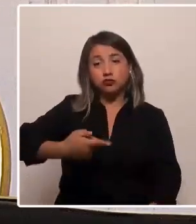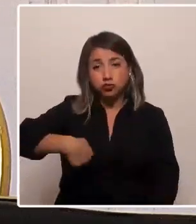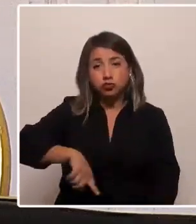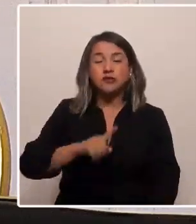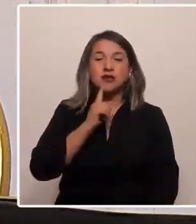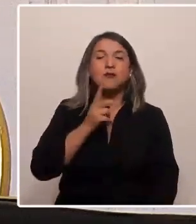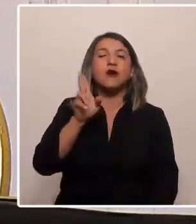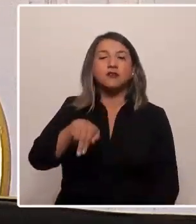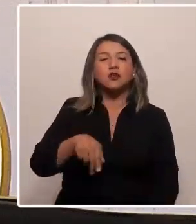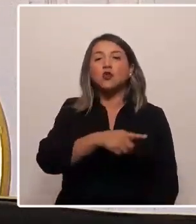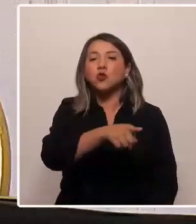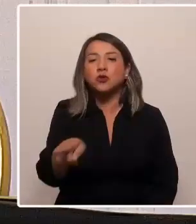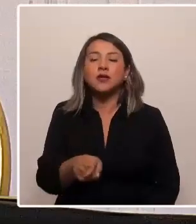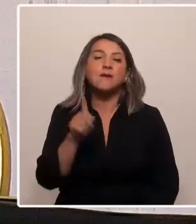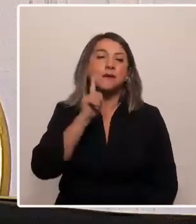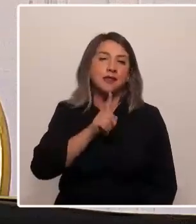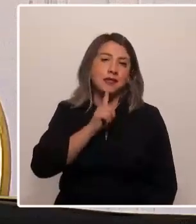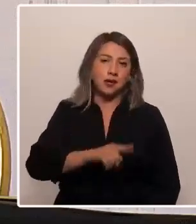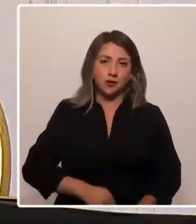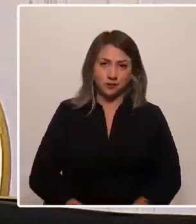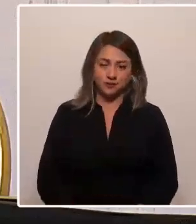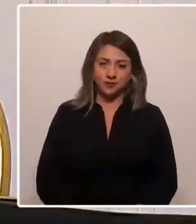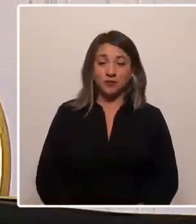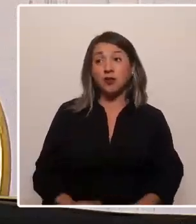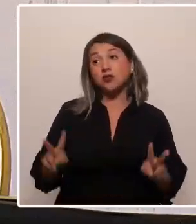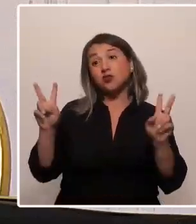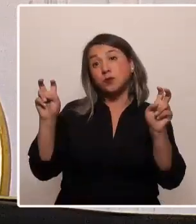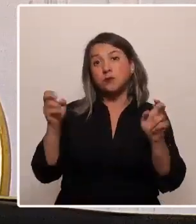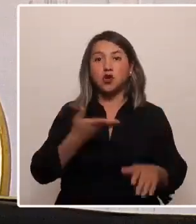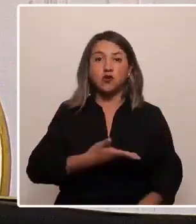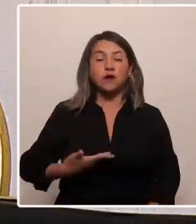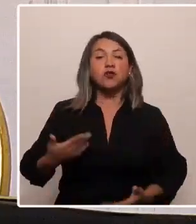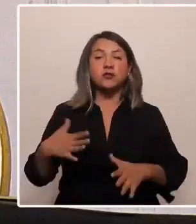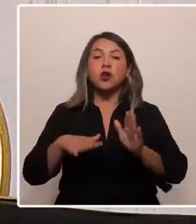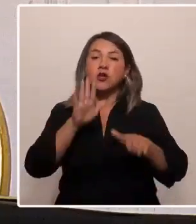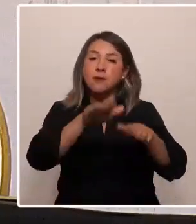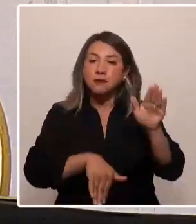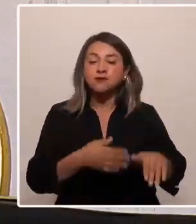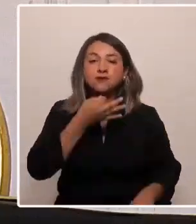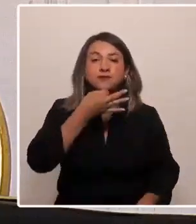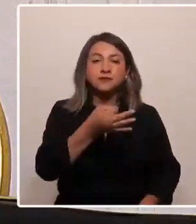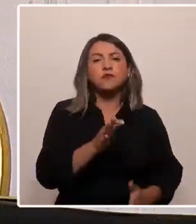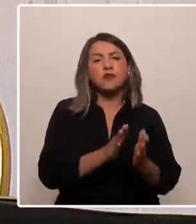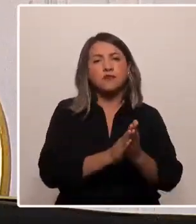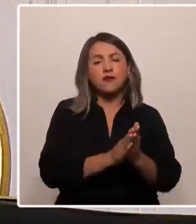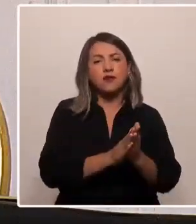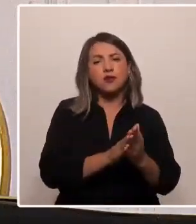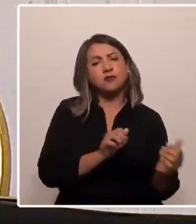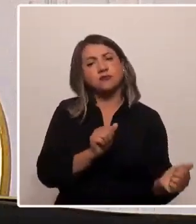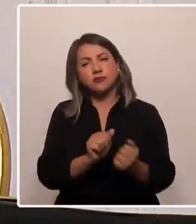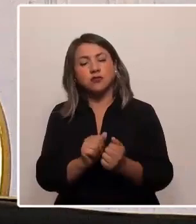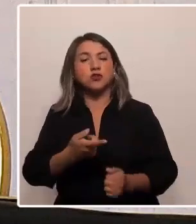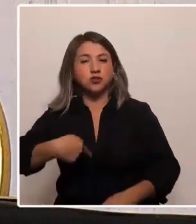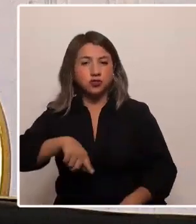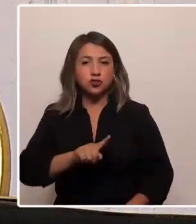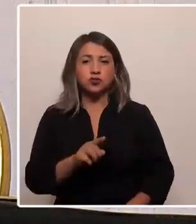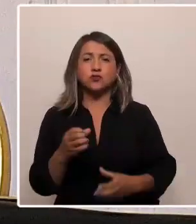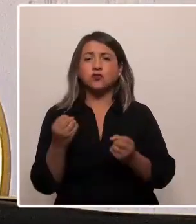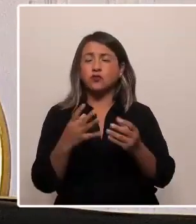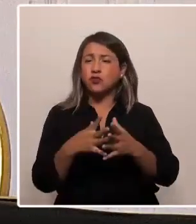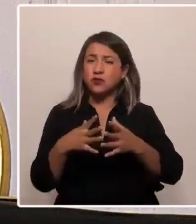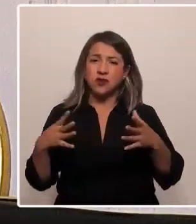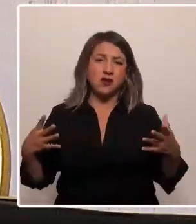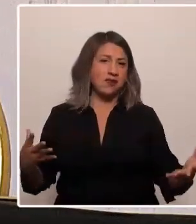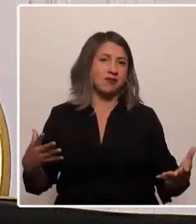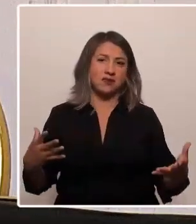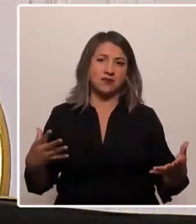razón y ustedes mintieron. Suponemos que el gobierno ya los llamó para decirles que se alinearan con nosotros. Ha sido demasiado grande el costo